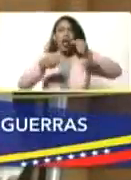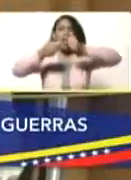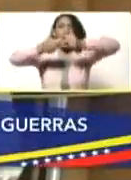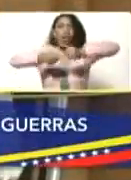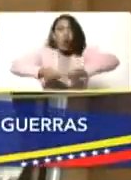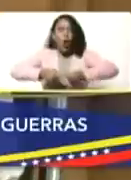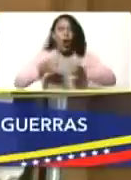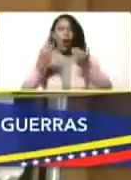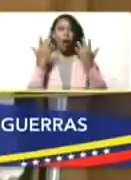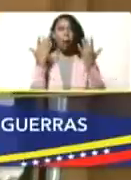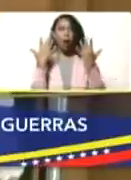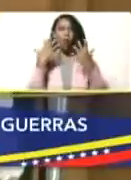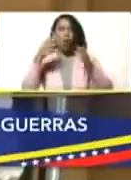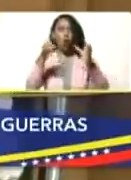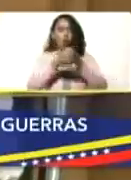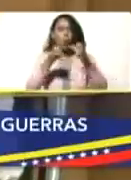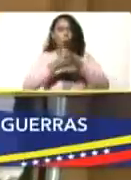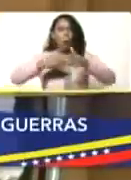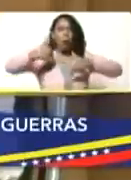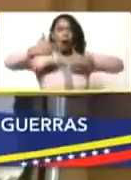de las mafias, de lo que llamamos